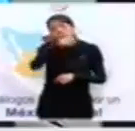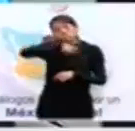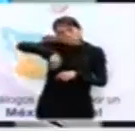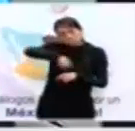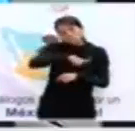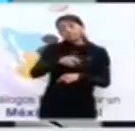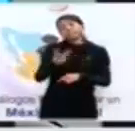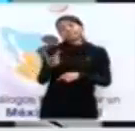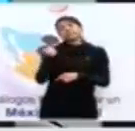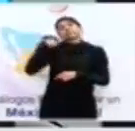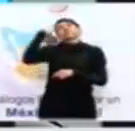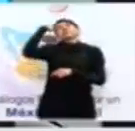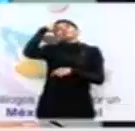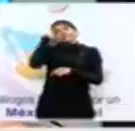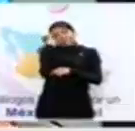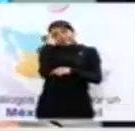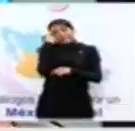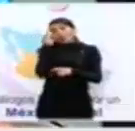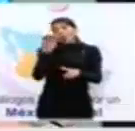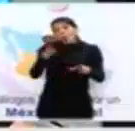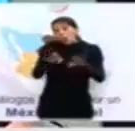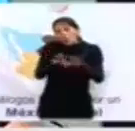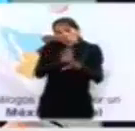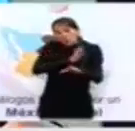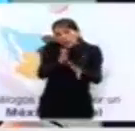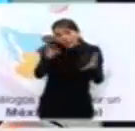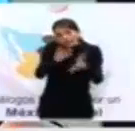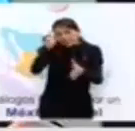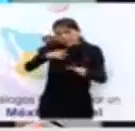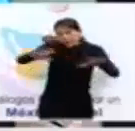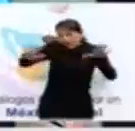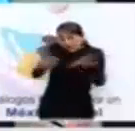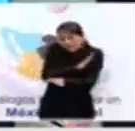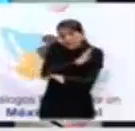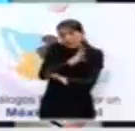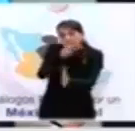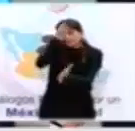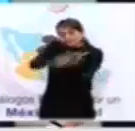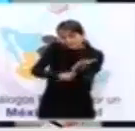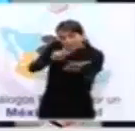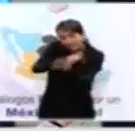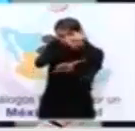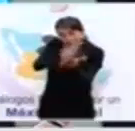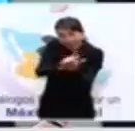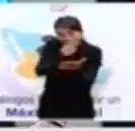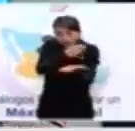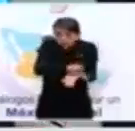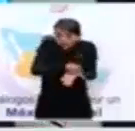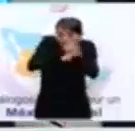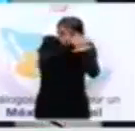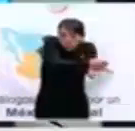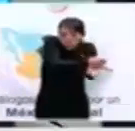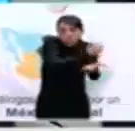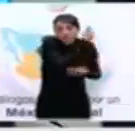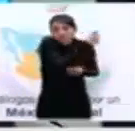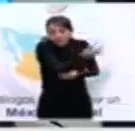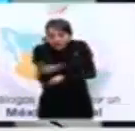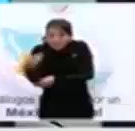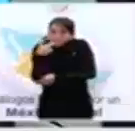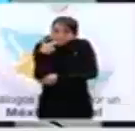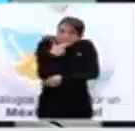puedan aportar, bueno, qué tipo de políticas públicas podemos aplicar en el campo para que realmente logremos